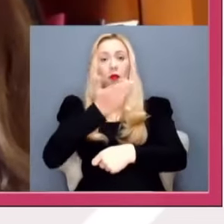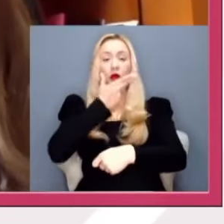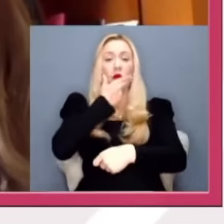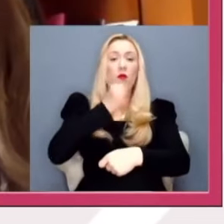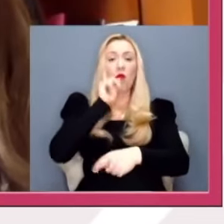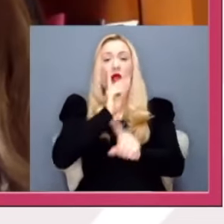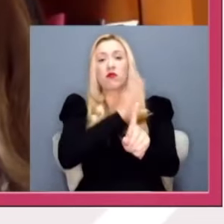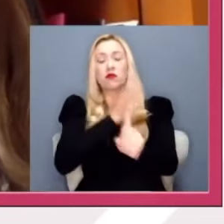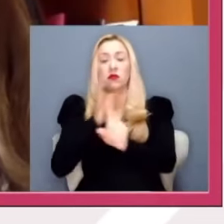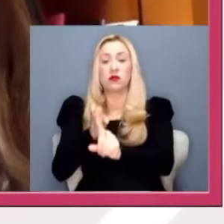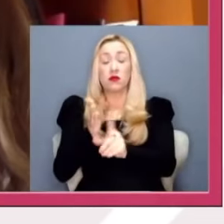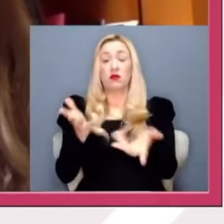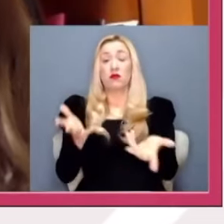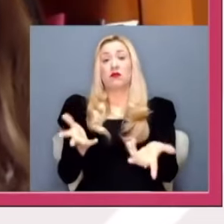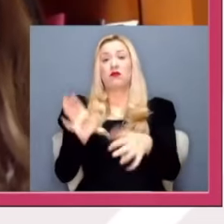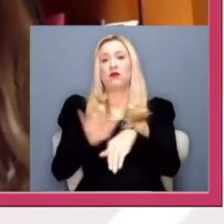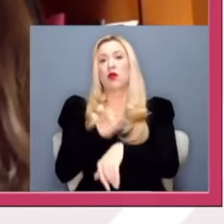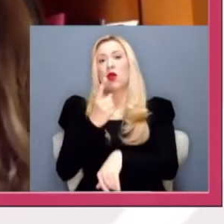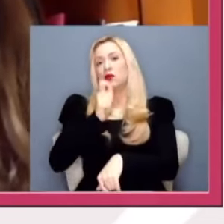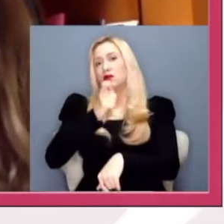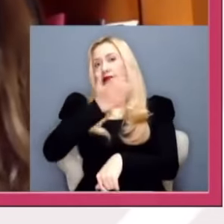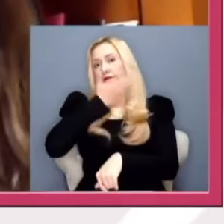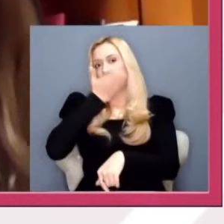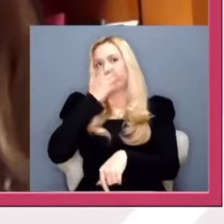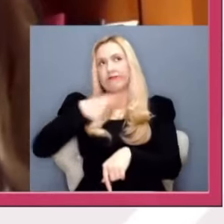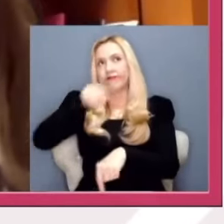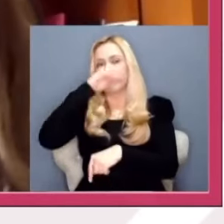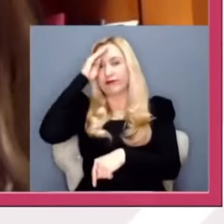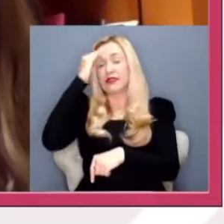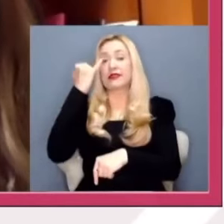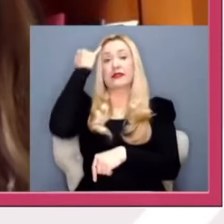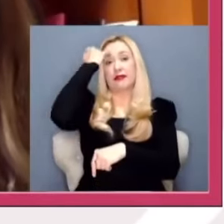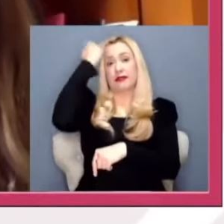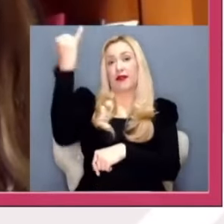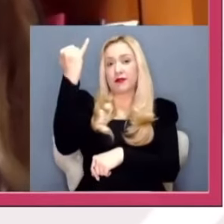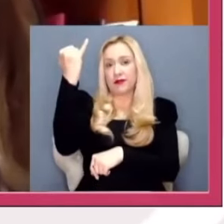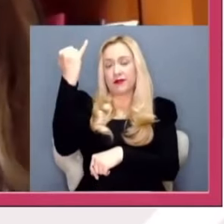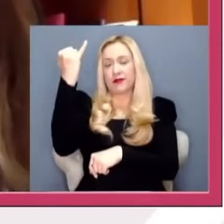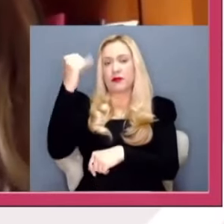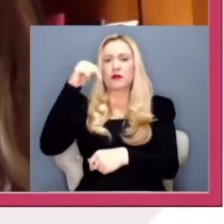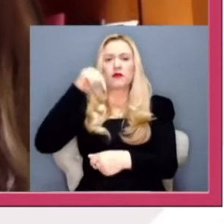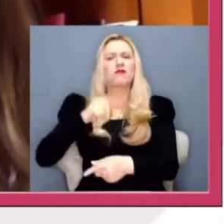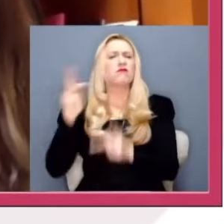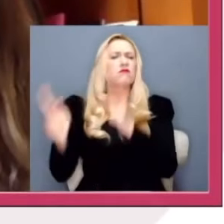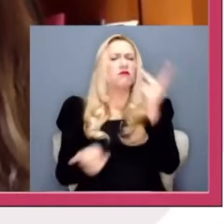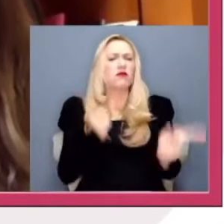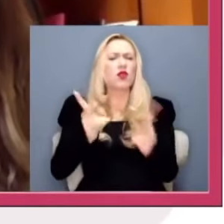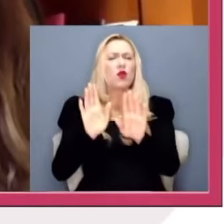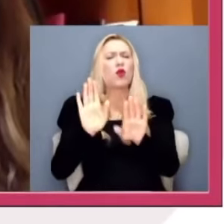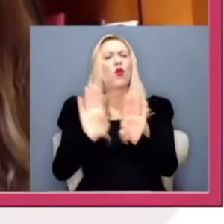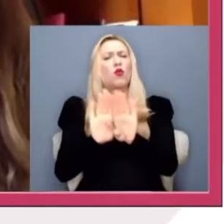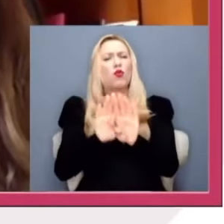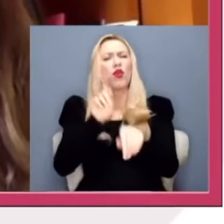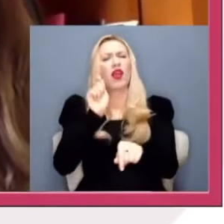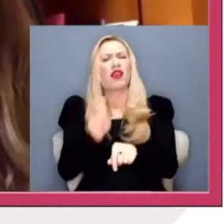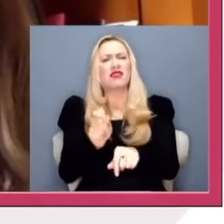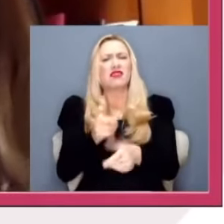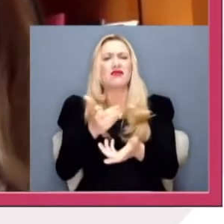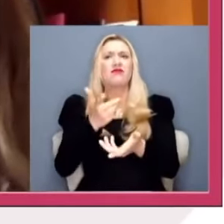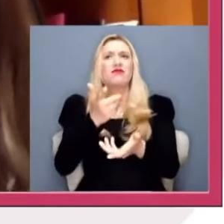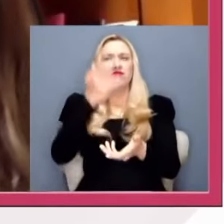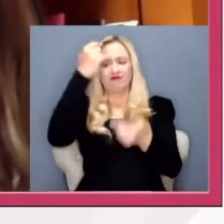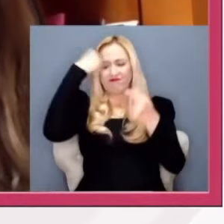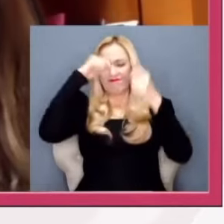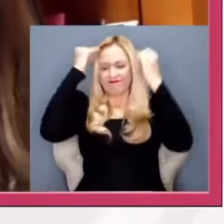vínculos relacionados con el género construido. La encuesta sobre discriminación por motivos de orientación sexual e identidad de género en